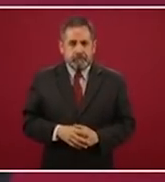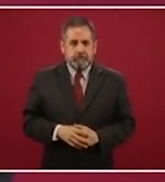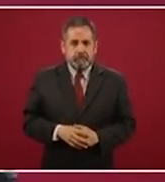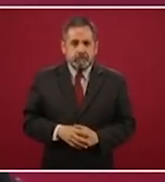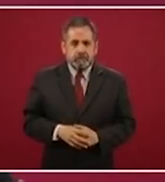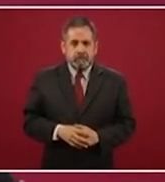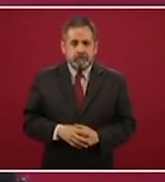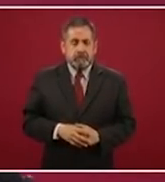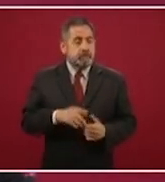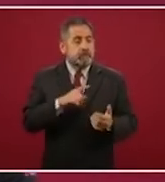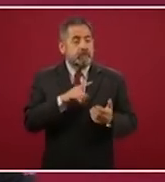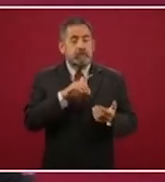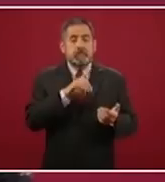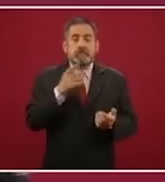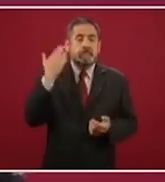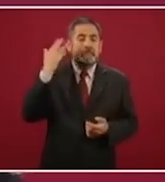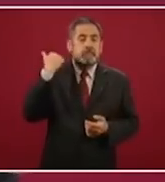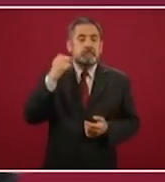Les gustaba mucho